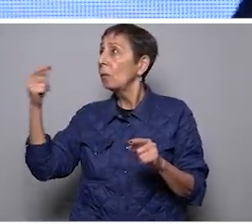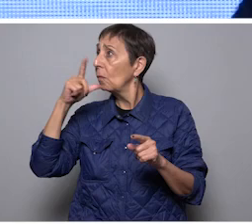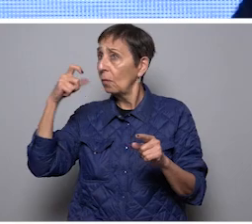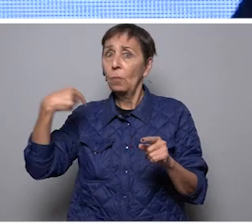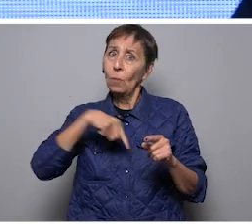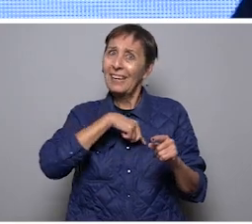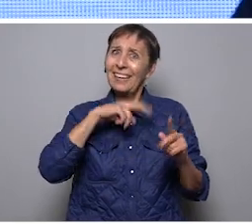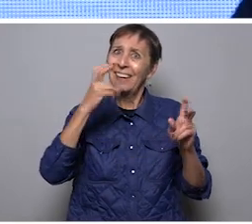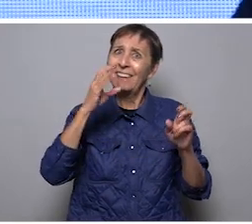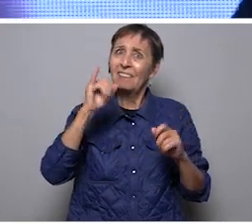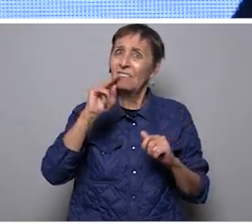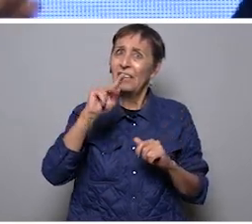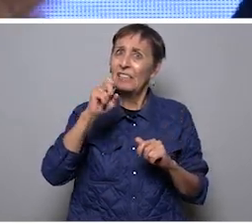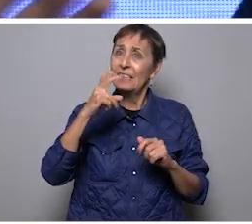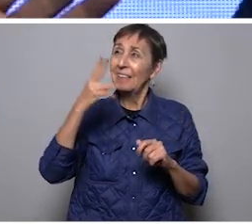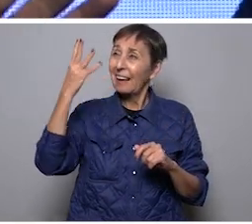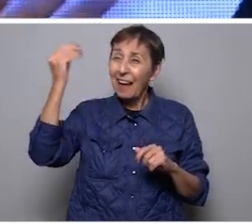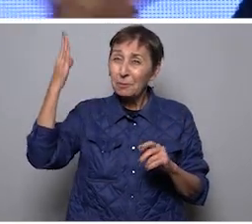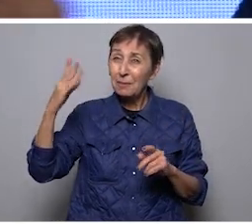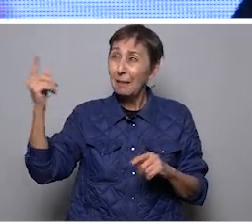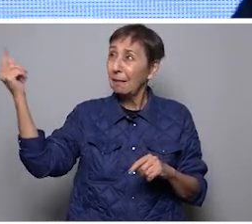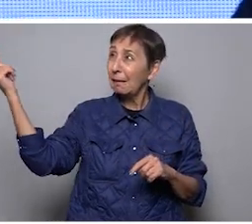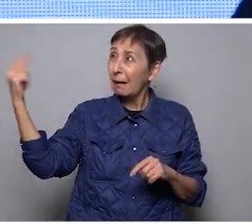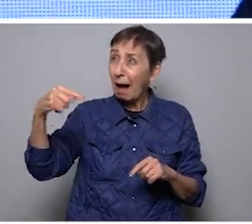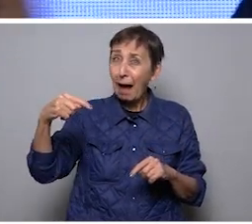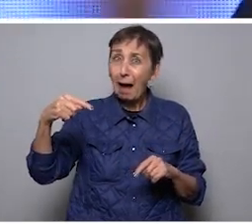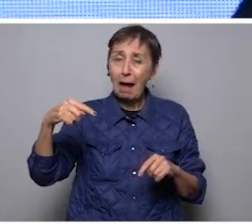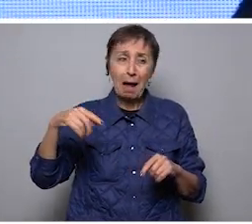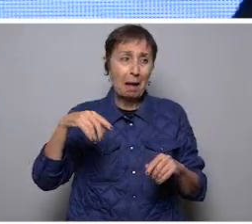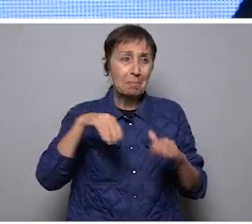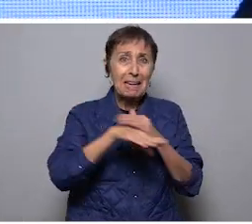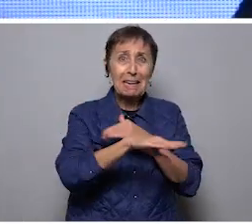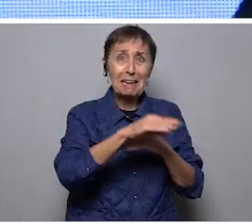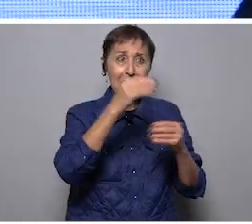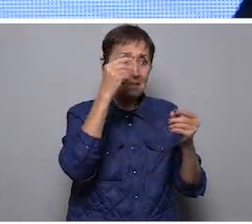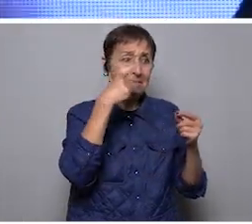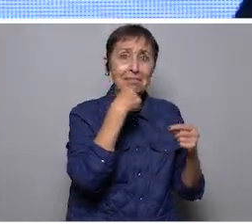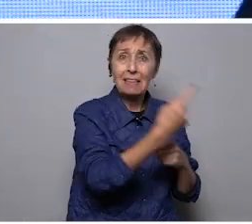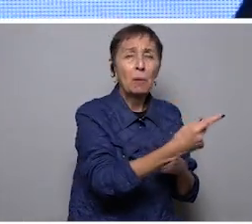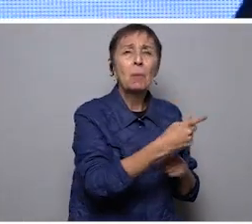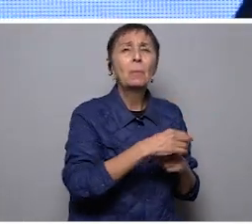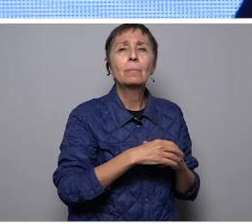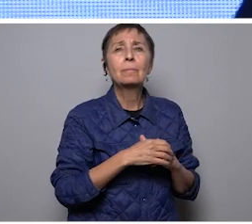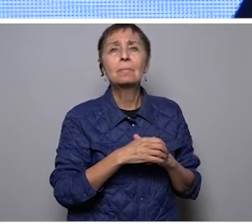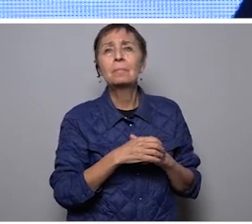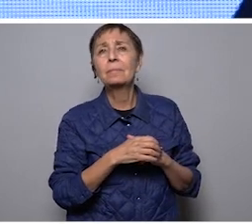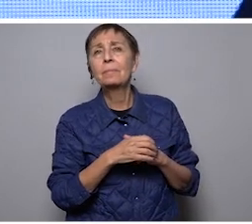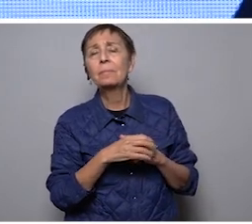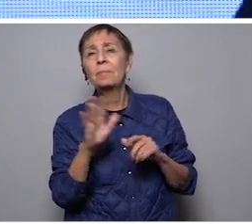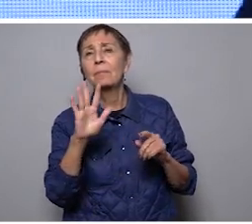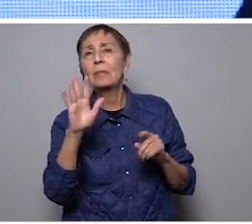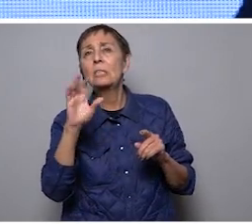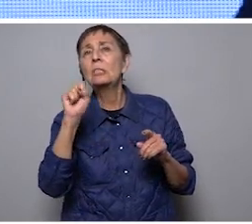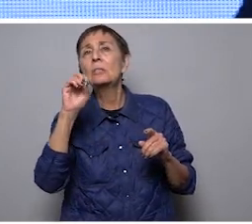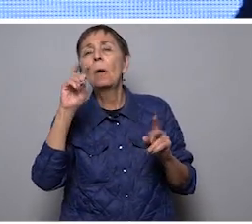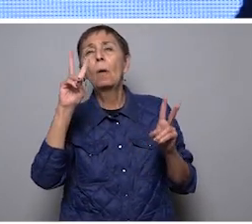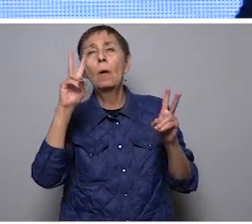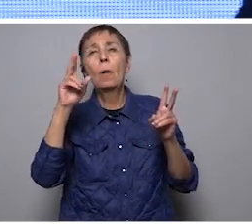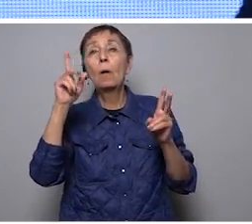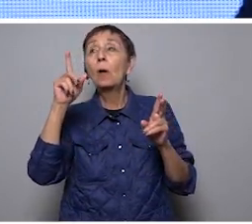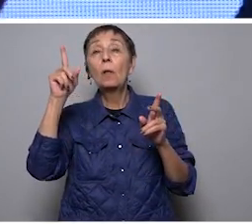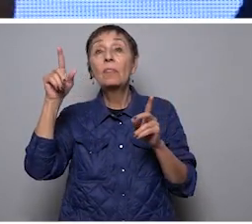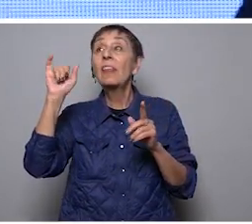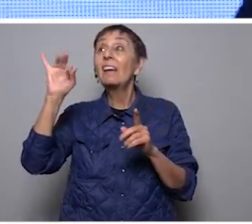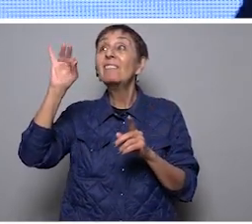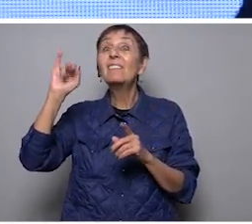llegando a competir en esos territorios Entonces lo lo fintech lo tenemos que llevar nosotros eso es tecnología no